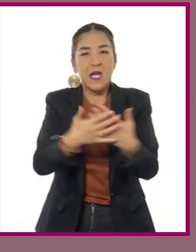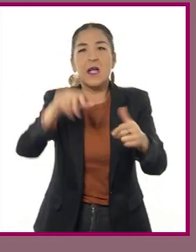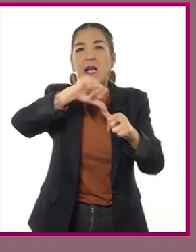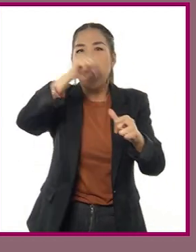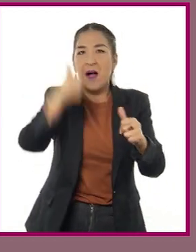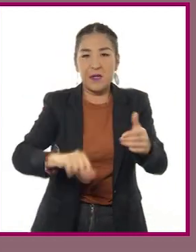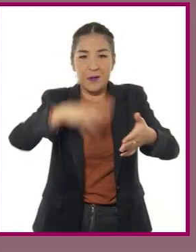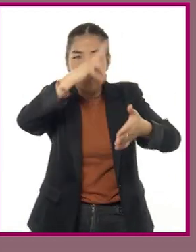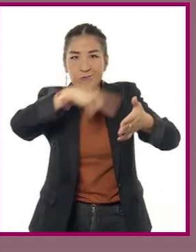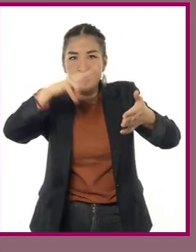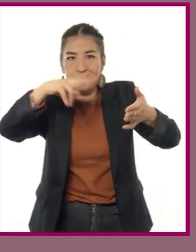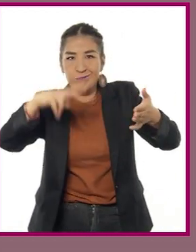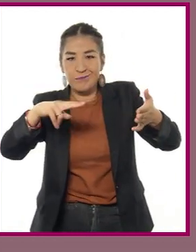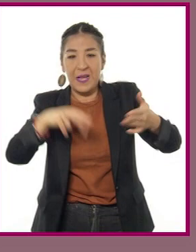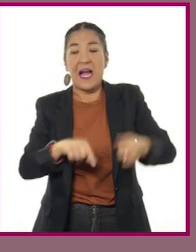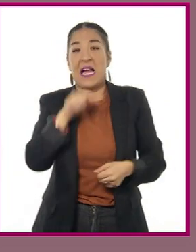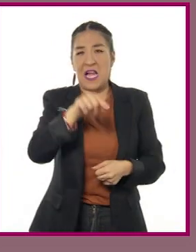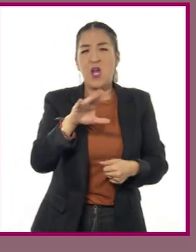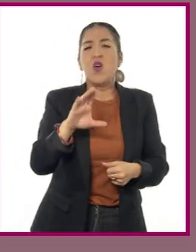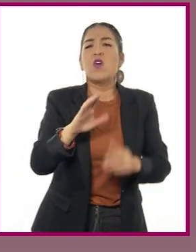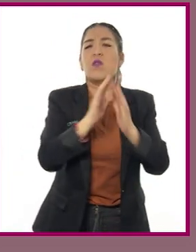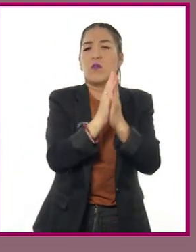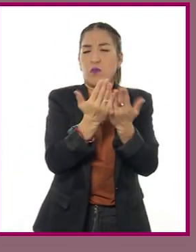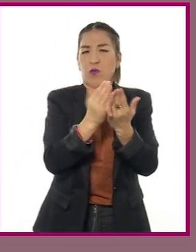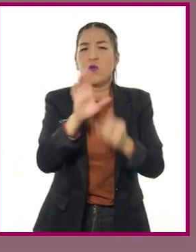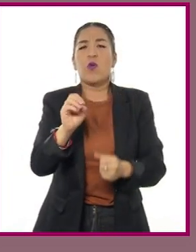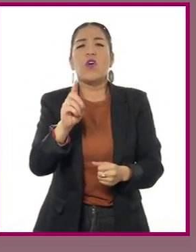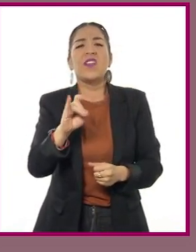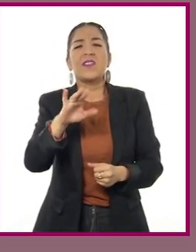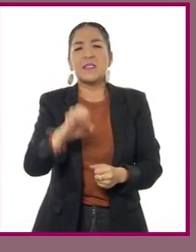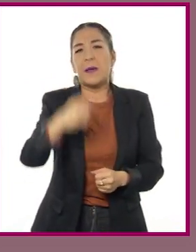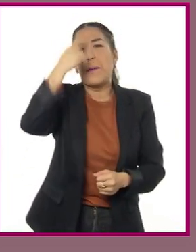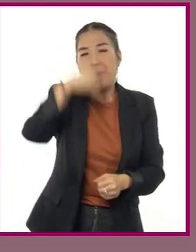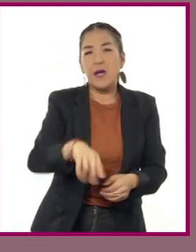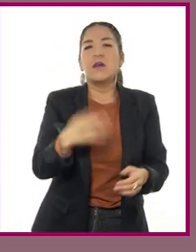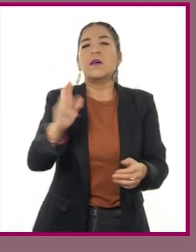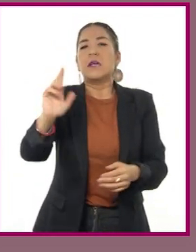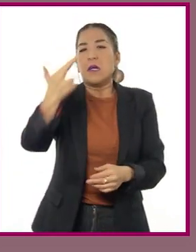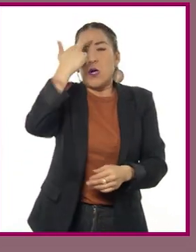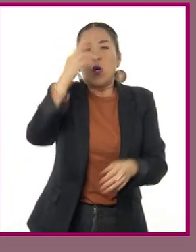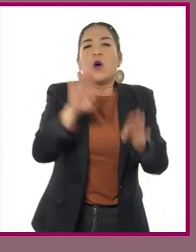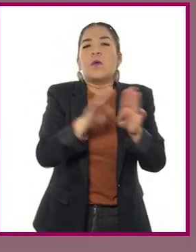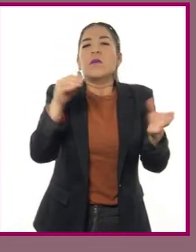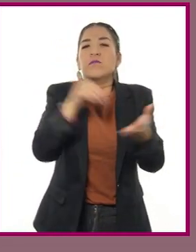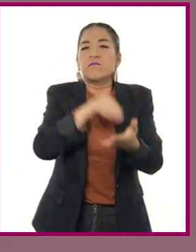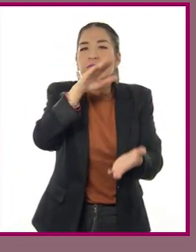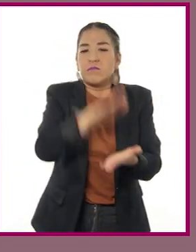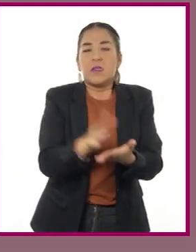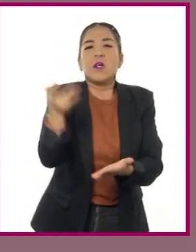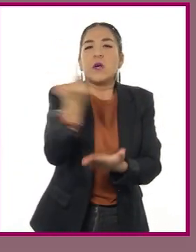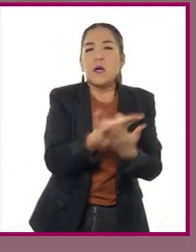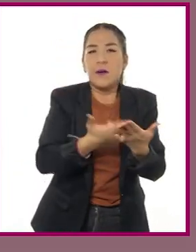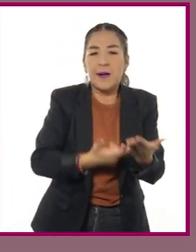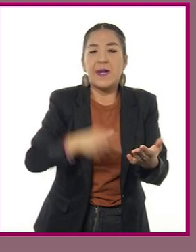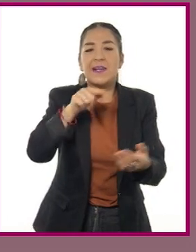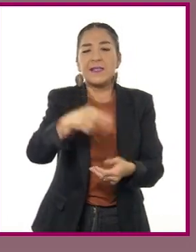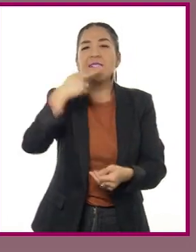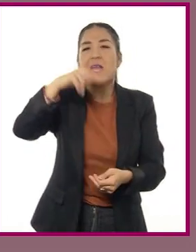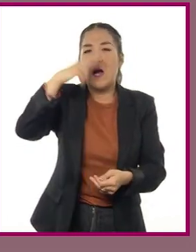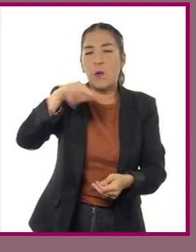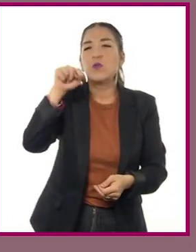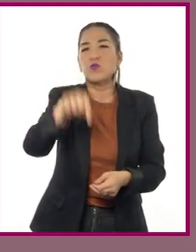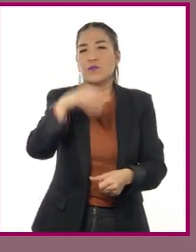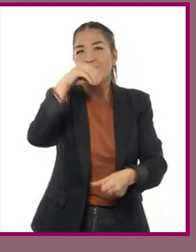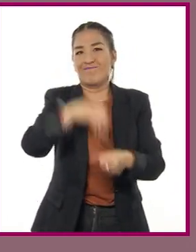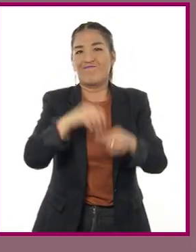soberbia. El Códice Florentino fue hecho con el objetivo de documentar las costumbres de los pueblos nahuas y los secretos de la